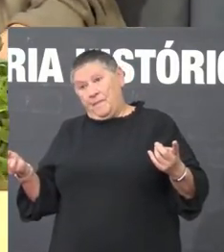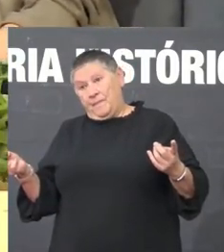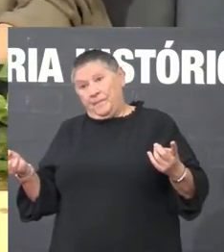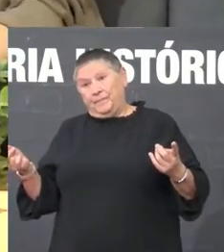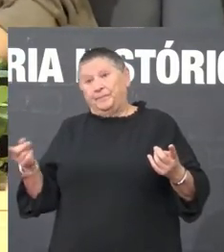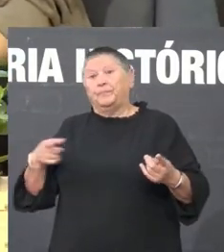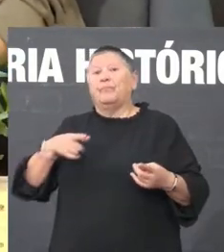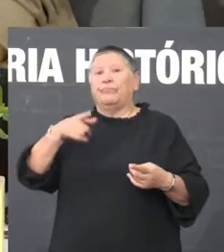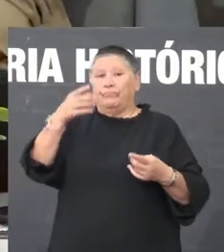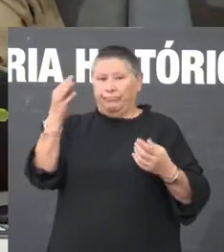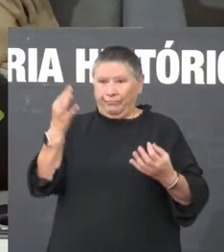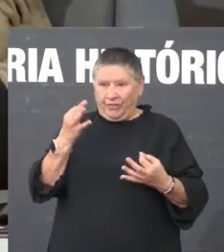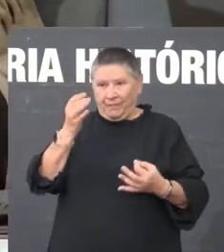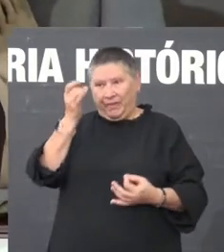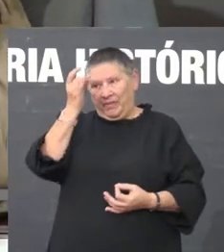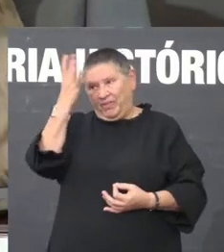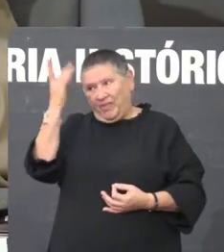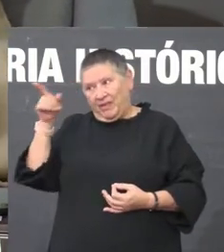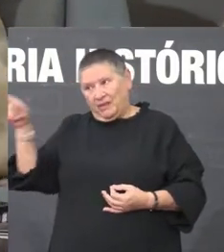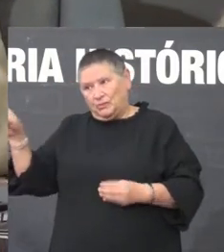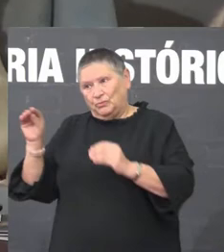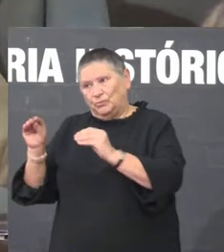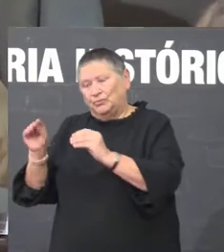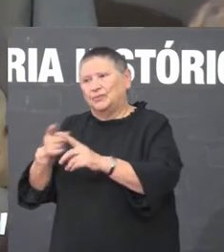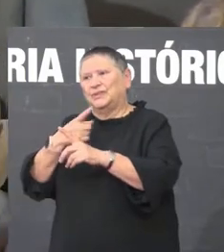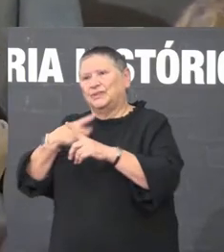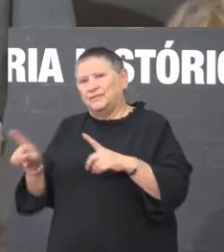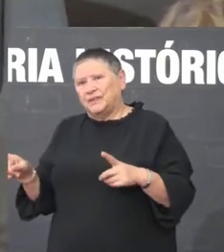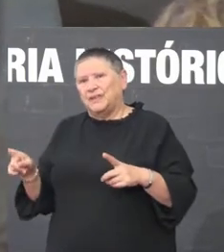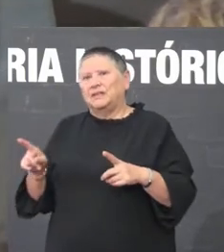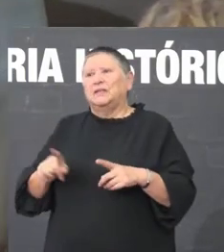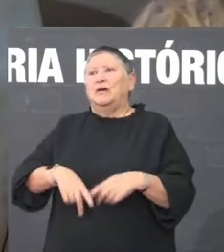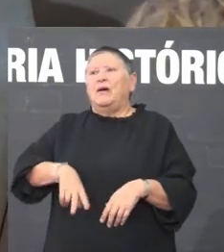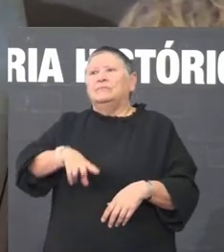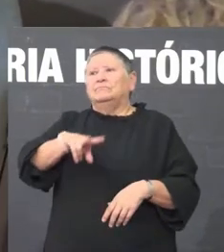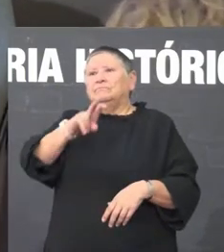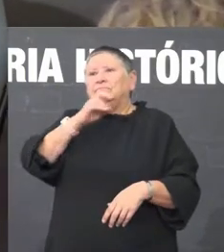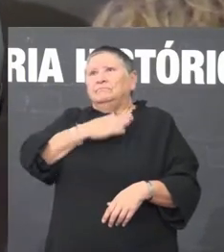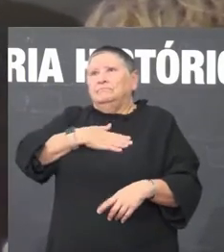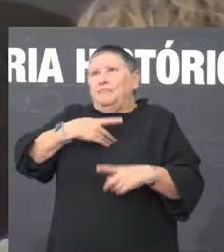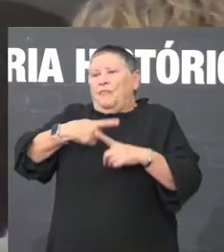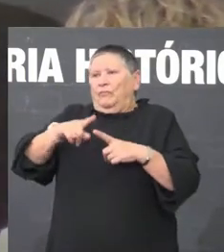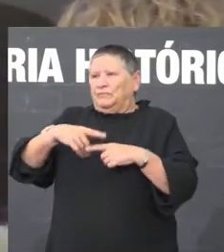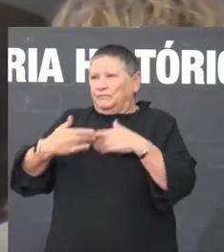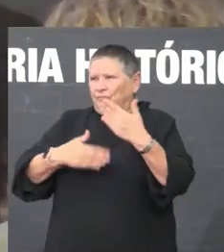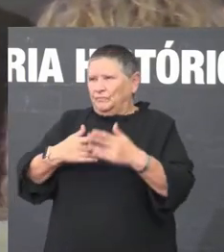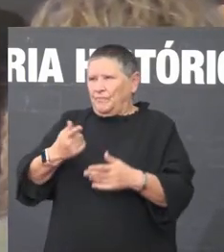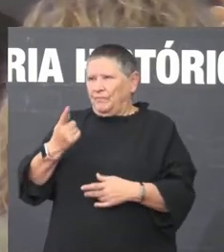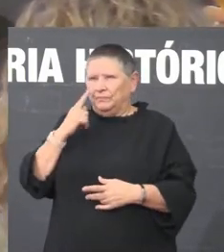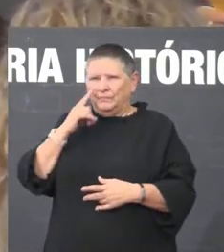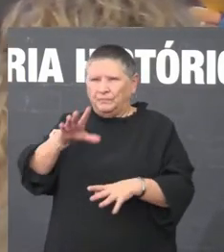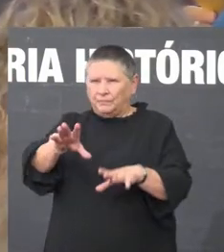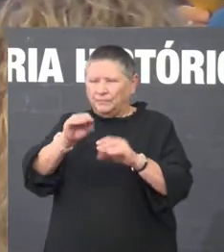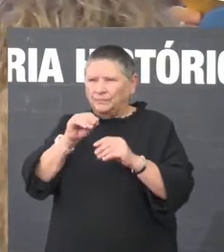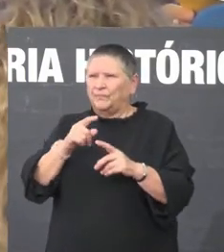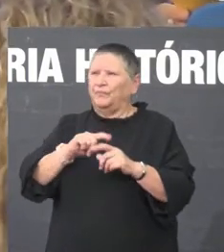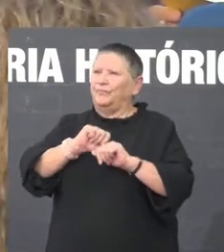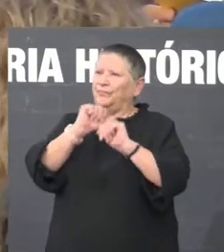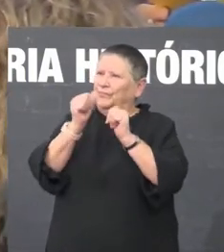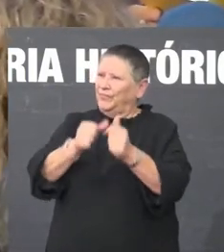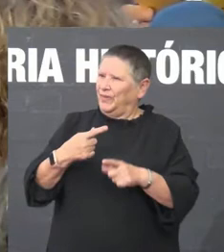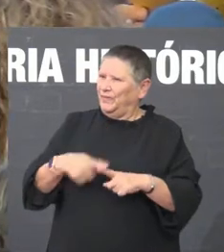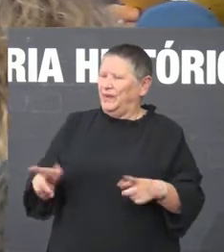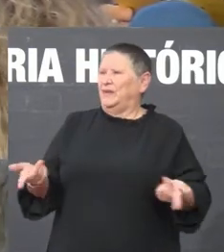bueno, pues que tienen otras ideas, que tienen otras aspiraciones, o que se identifican de una manera diferente, o únicamente con una